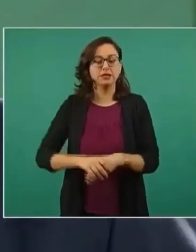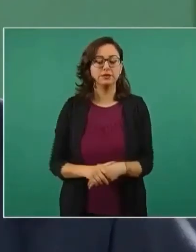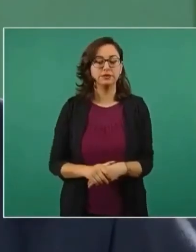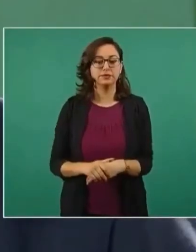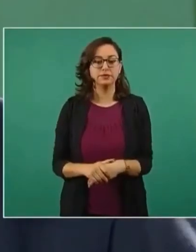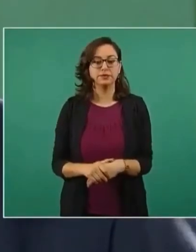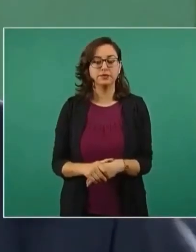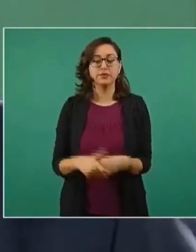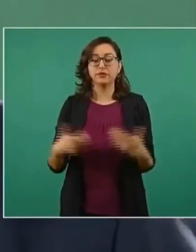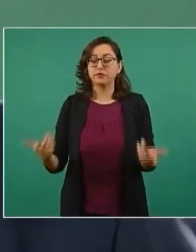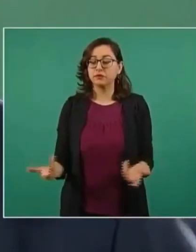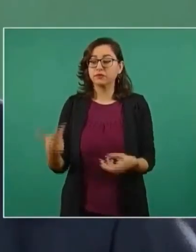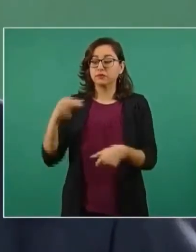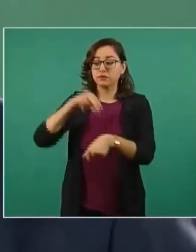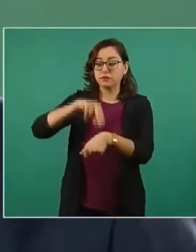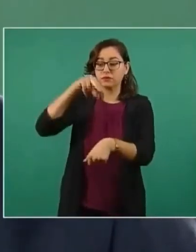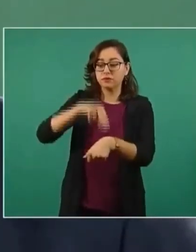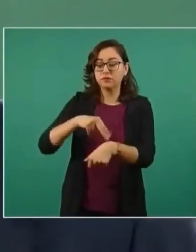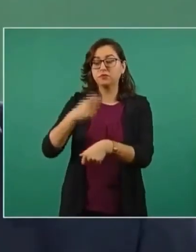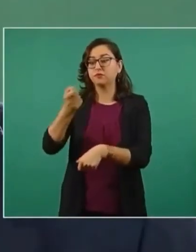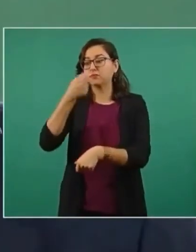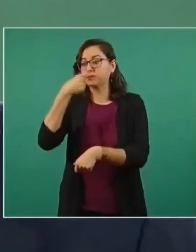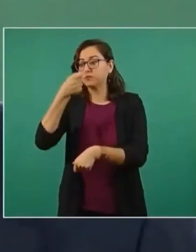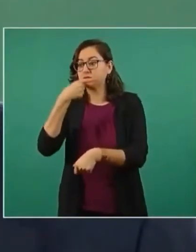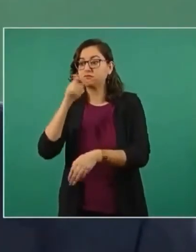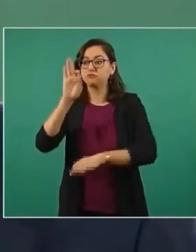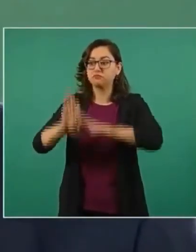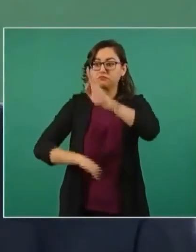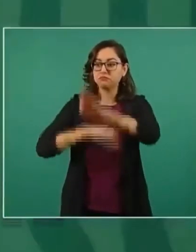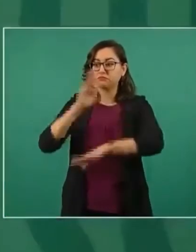y los medicamentos sean gratuitos,